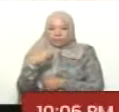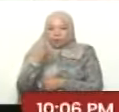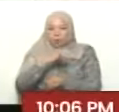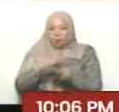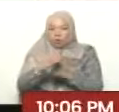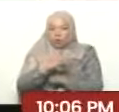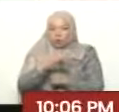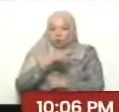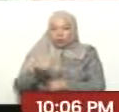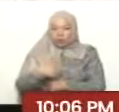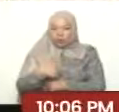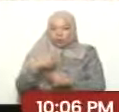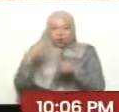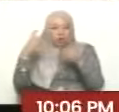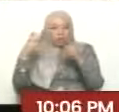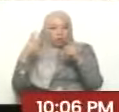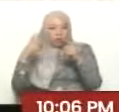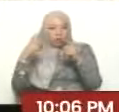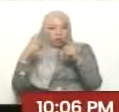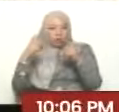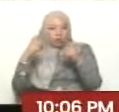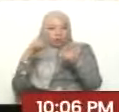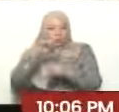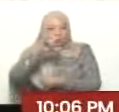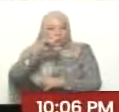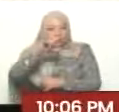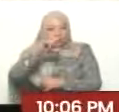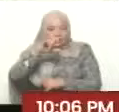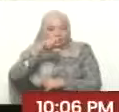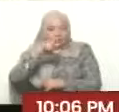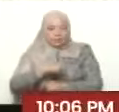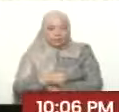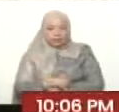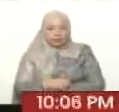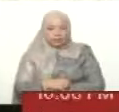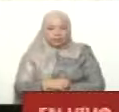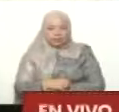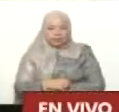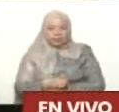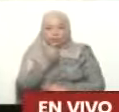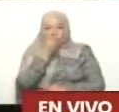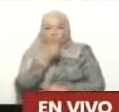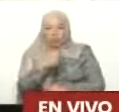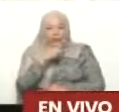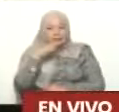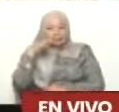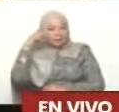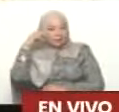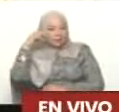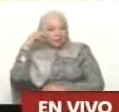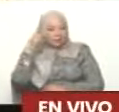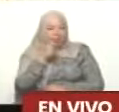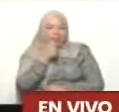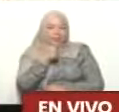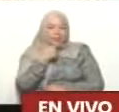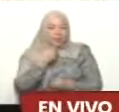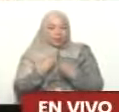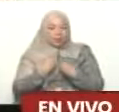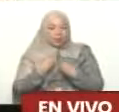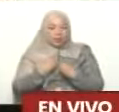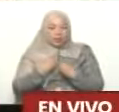cultura. Vamos a tomarnos una foto, pues. Para el Instagram. Ah, una buena sonrisa. Que viva